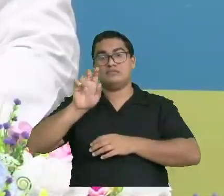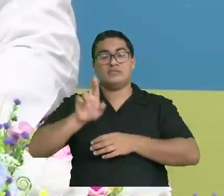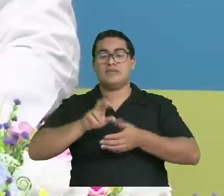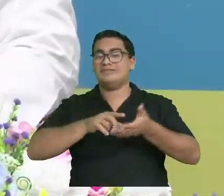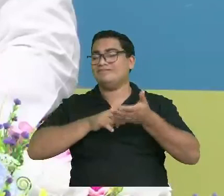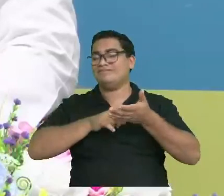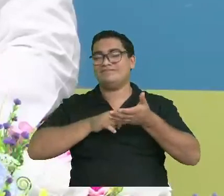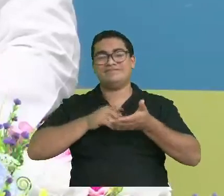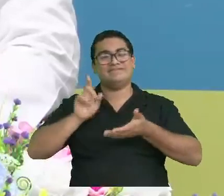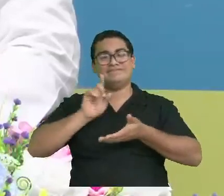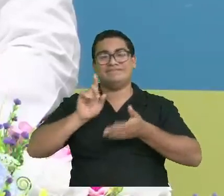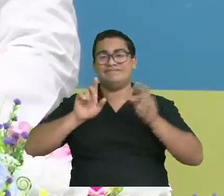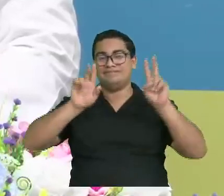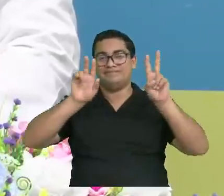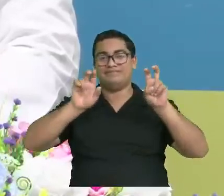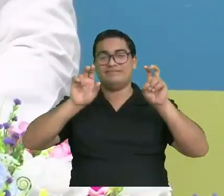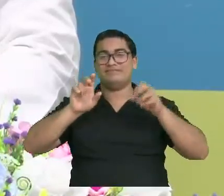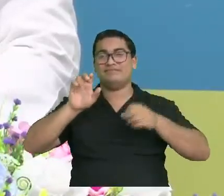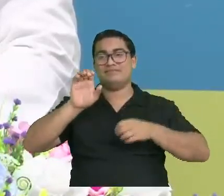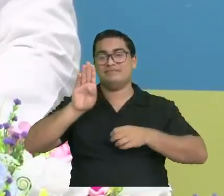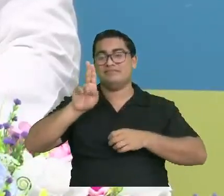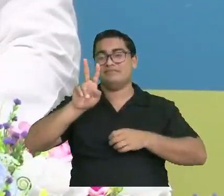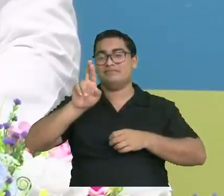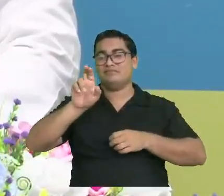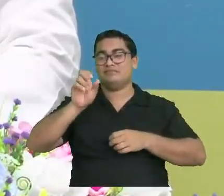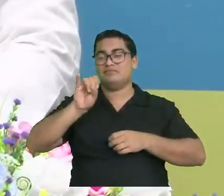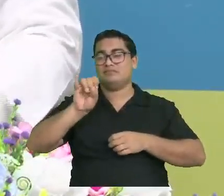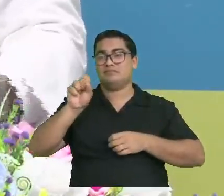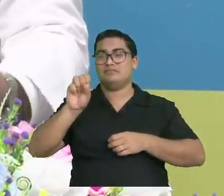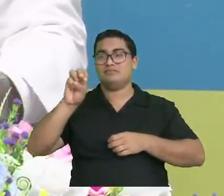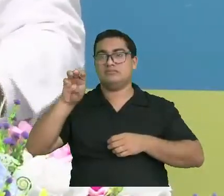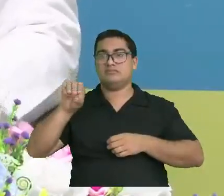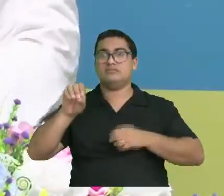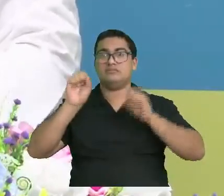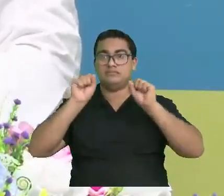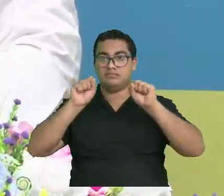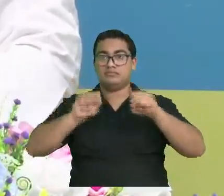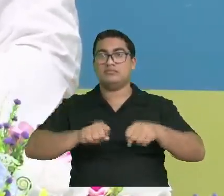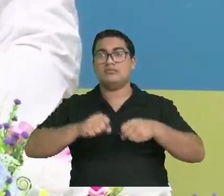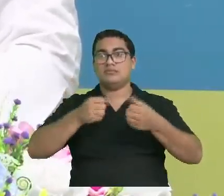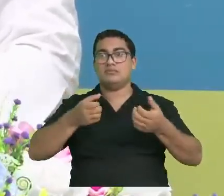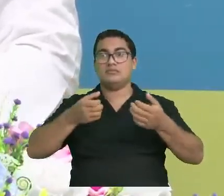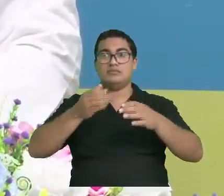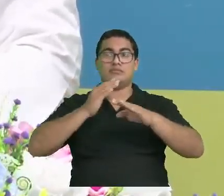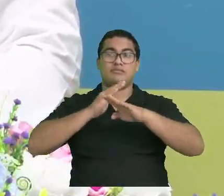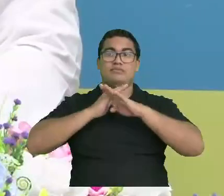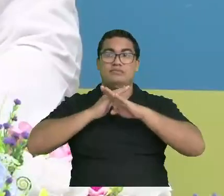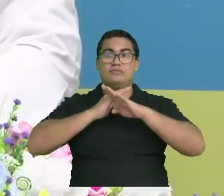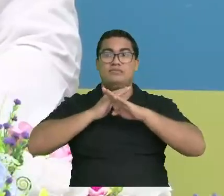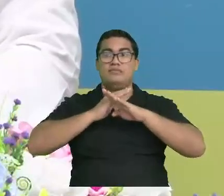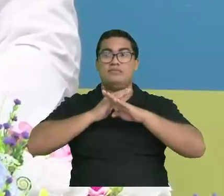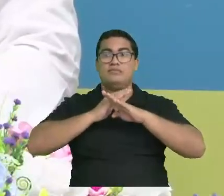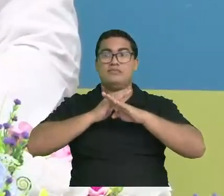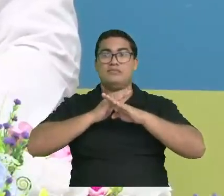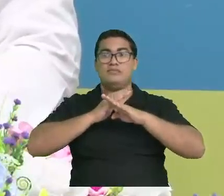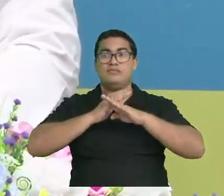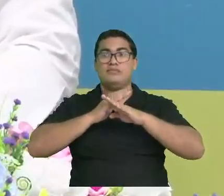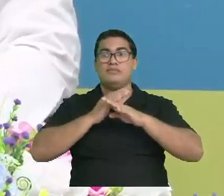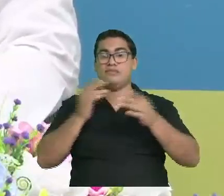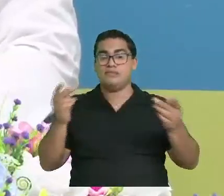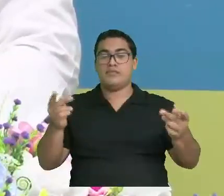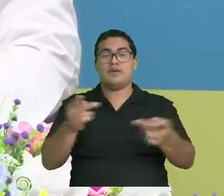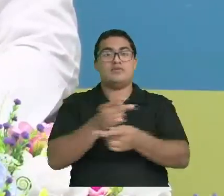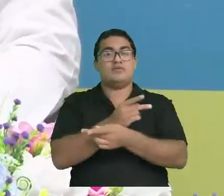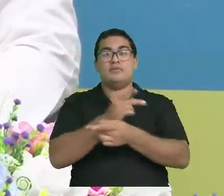Porque, por el tema. Porque lo que sí se puede lo que se puede evitar es llegar a etapas muy